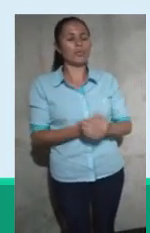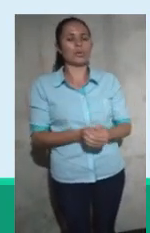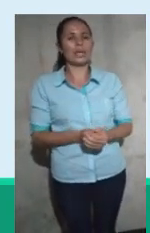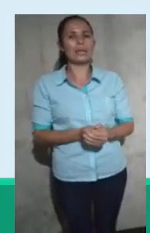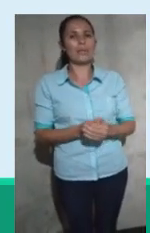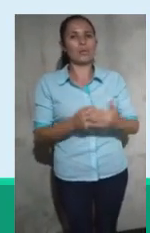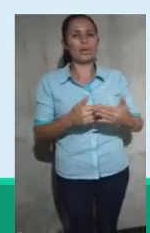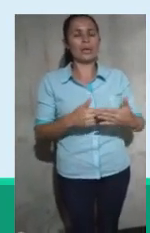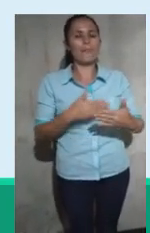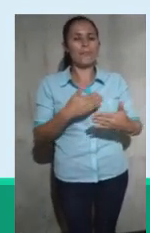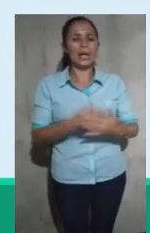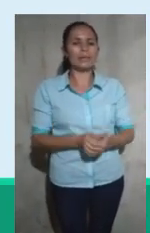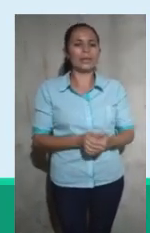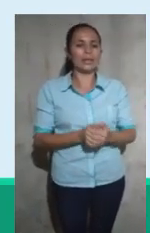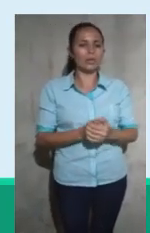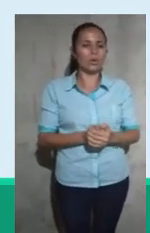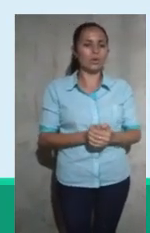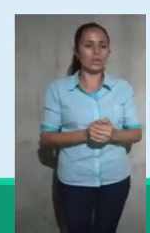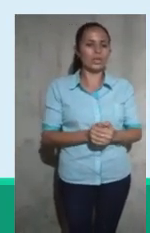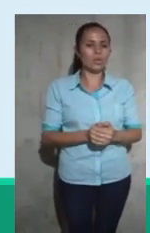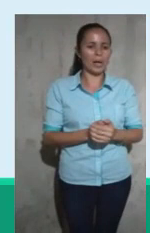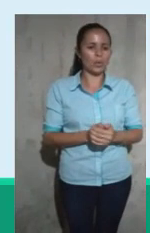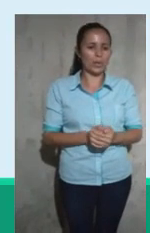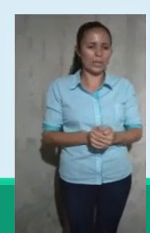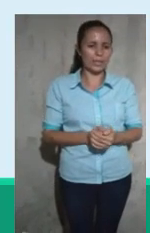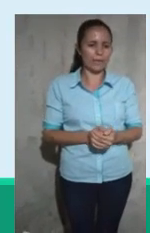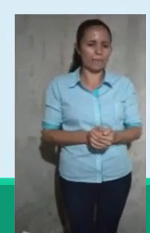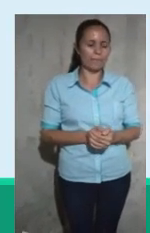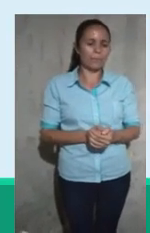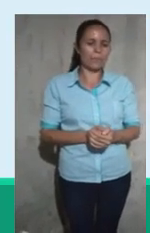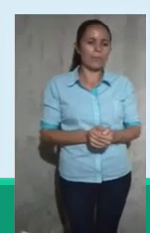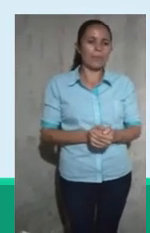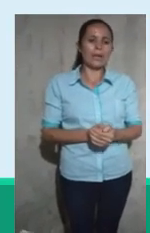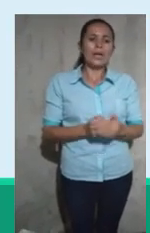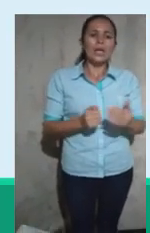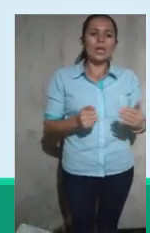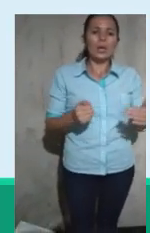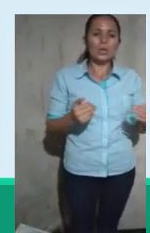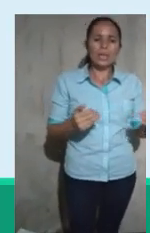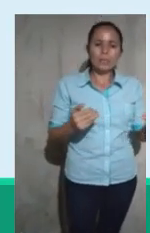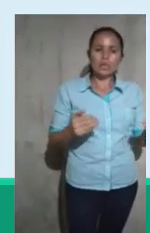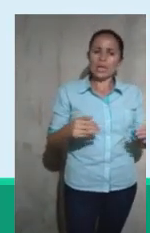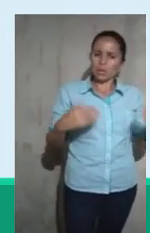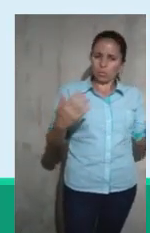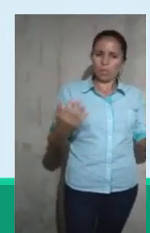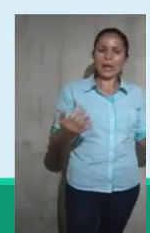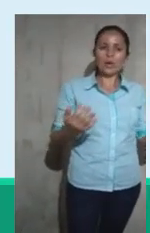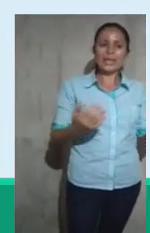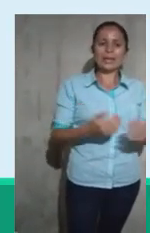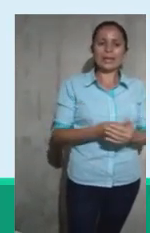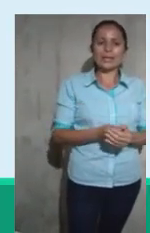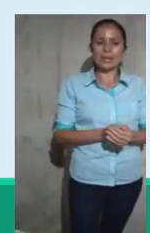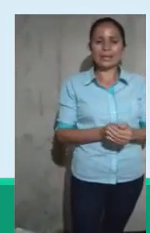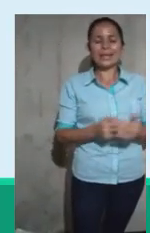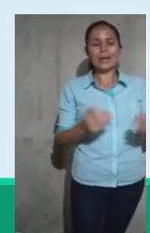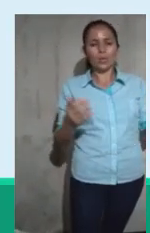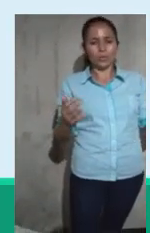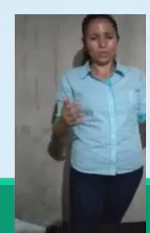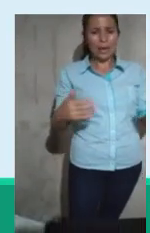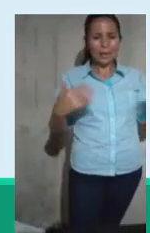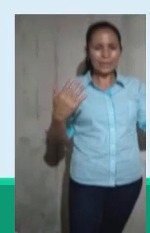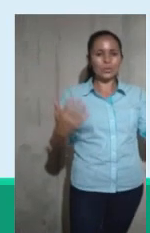bien importante poner en práctica todos esos valores. Y luego tenemos algunos valores que